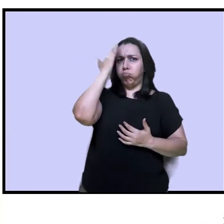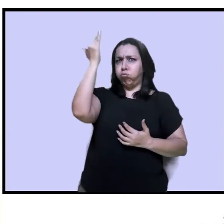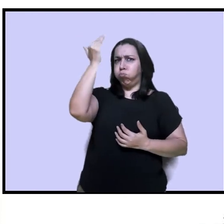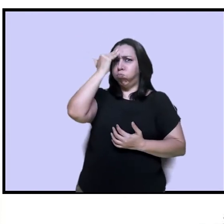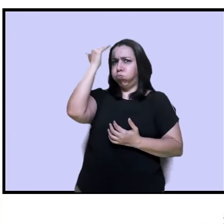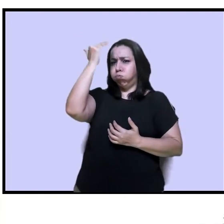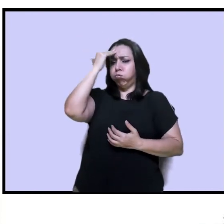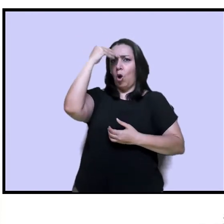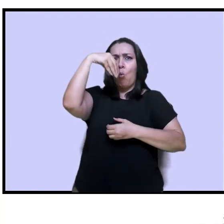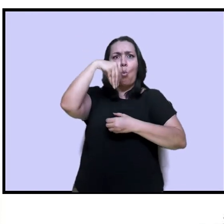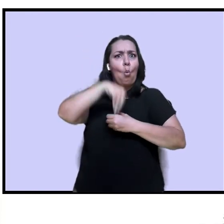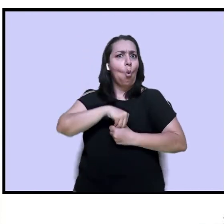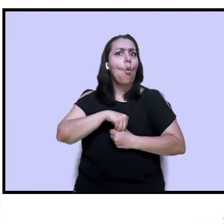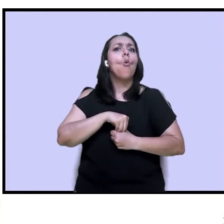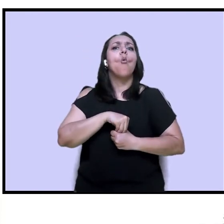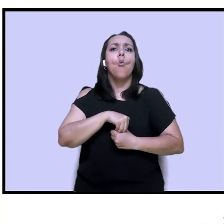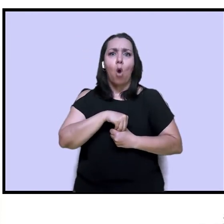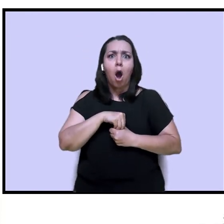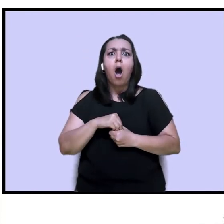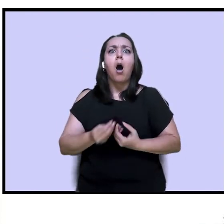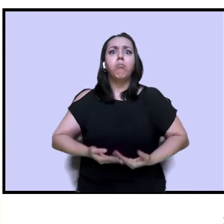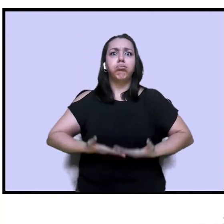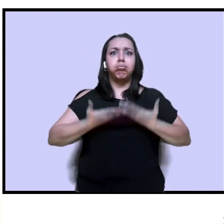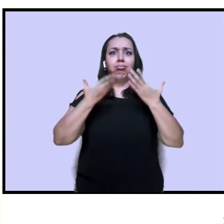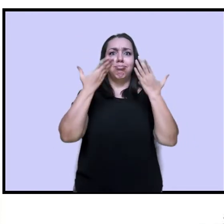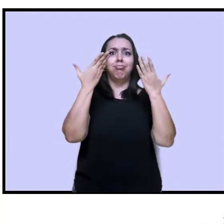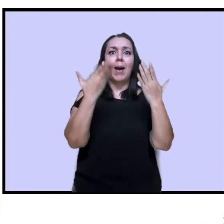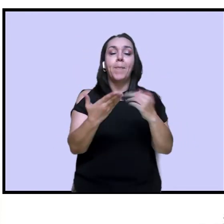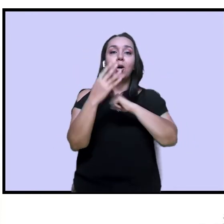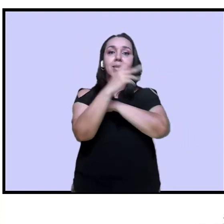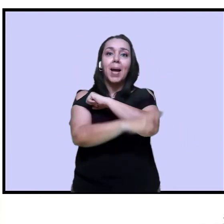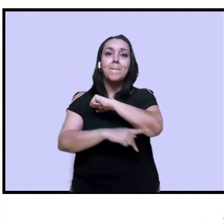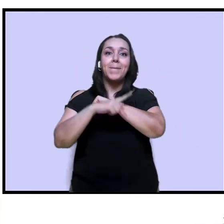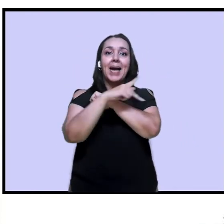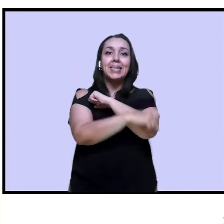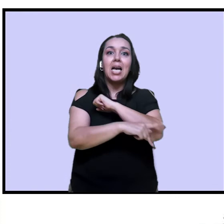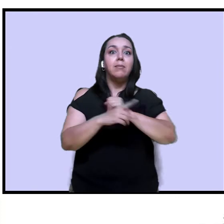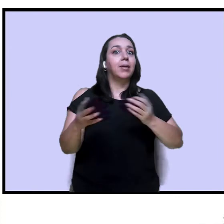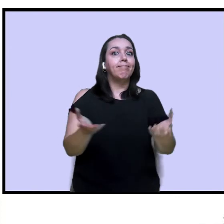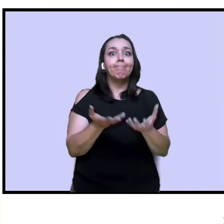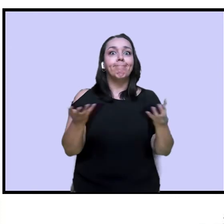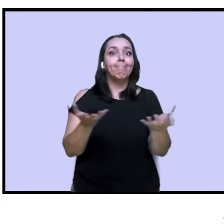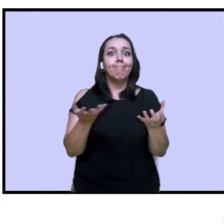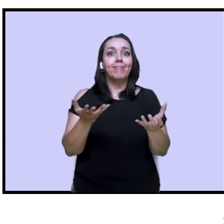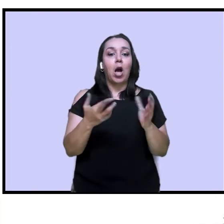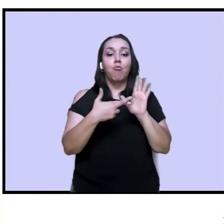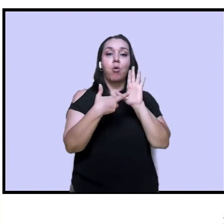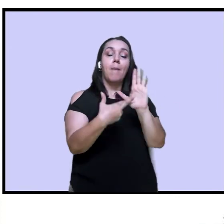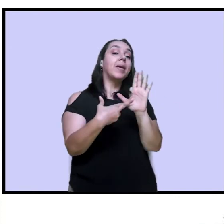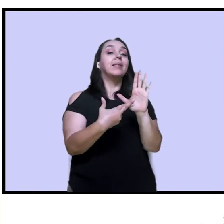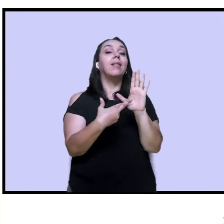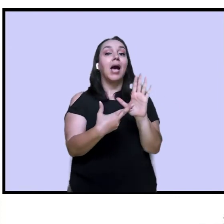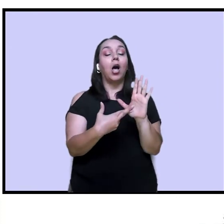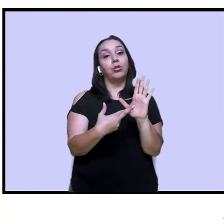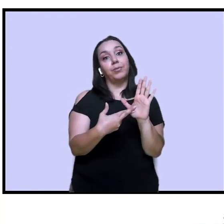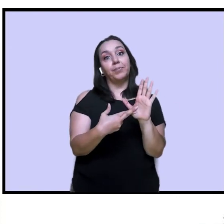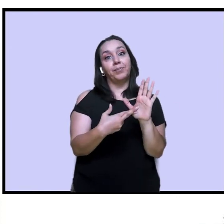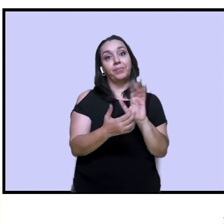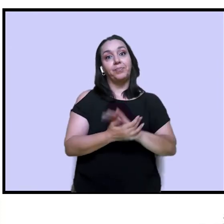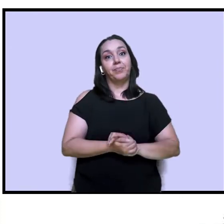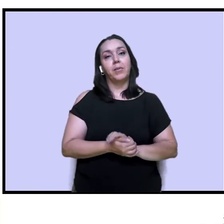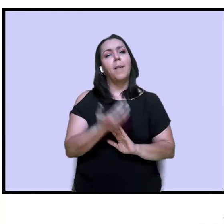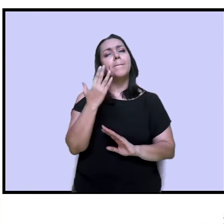conocimiento profundo de estos aportes y de los países como tal que hay ahí